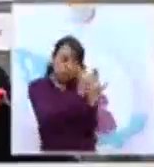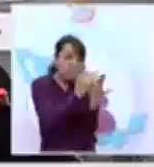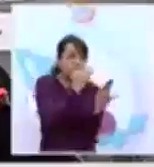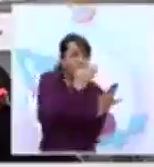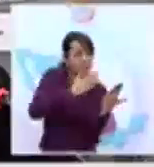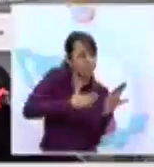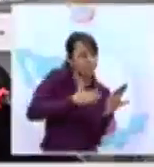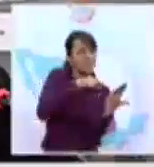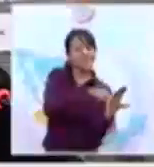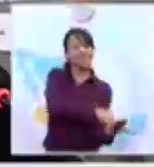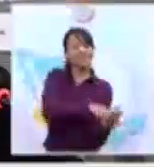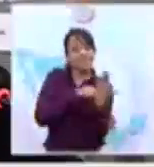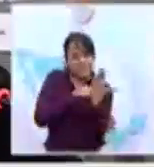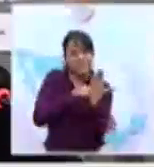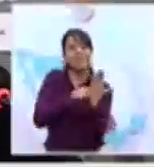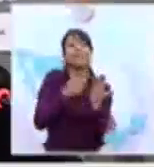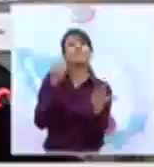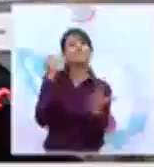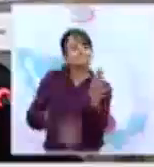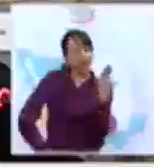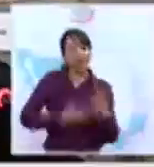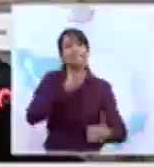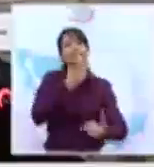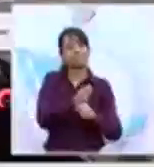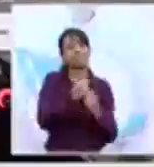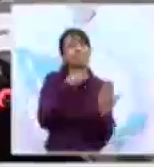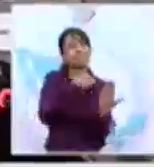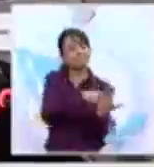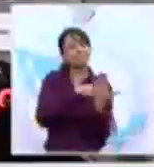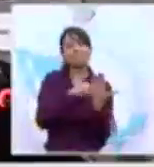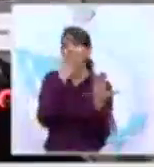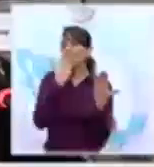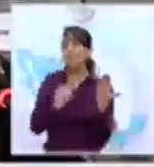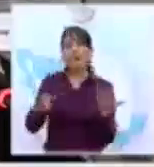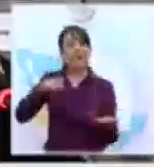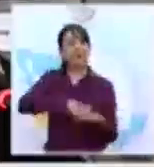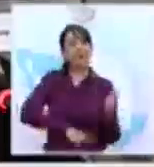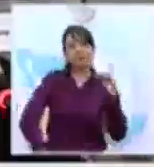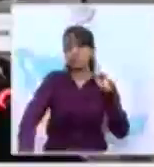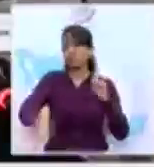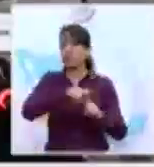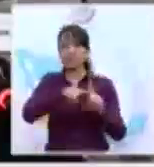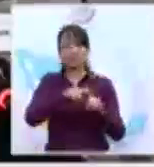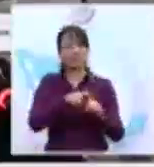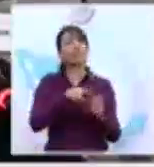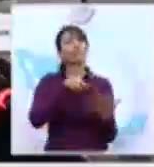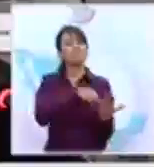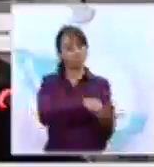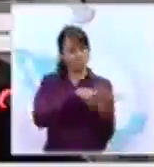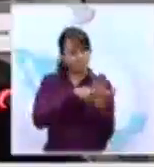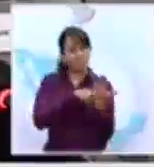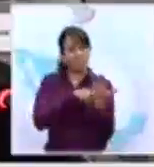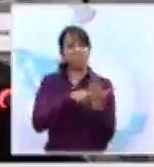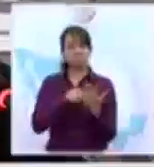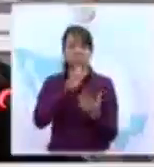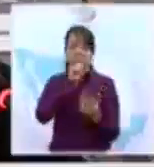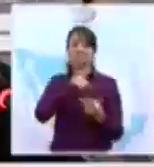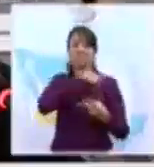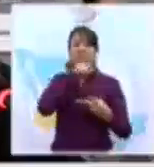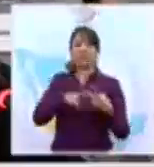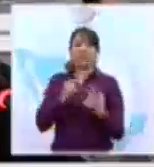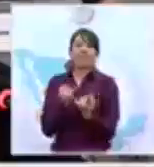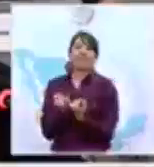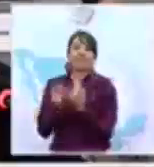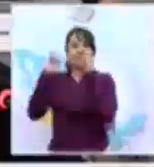positivo sin que ese sea positivo realmente en la realidad. La independencia de los consejeros para